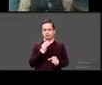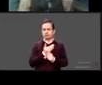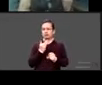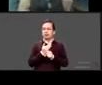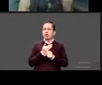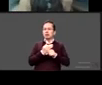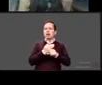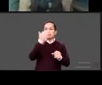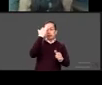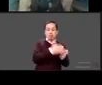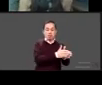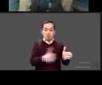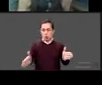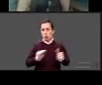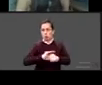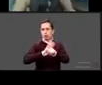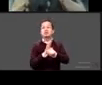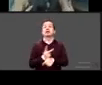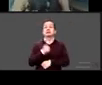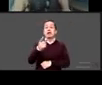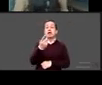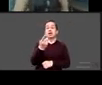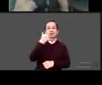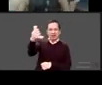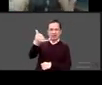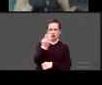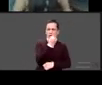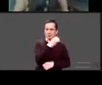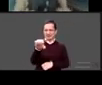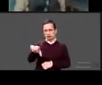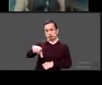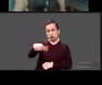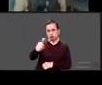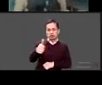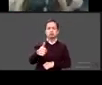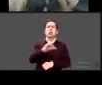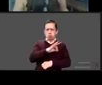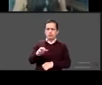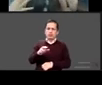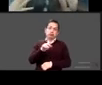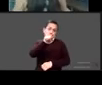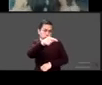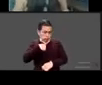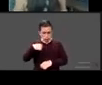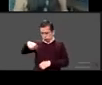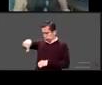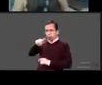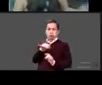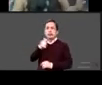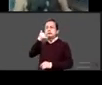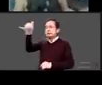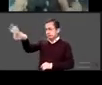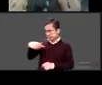está recibiendo llamadas de personas como ustedes, como yo, que digan, estoy en un momento muy crítico, no puedo resolver conflictos con